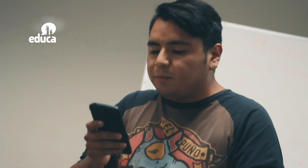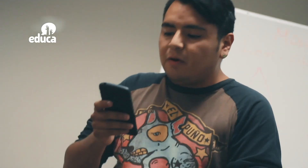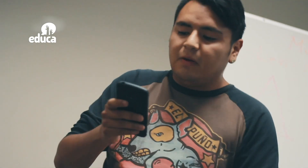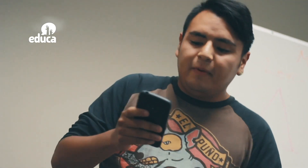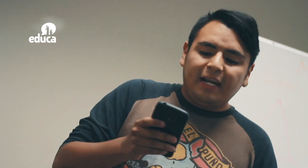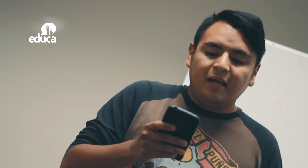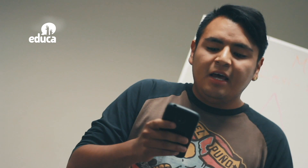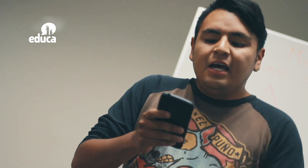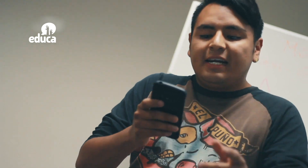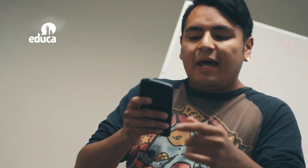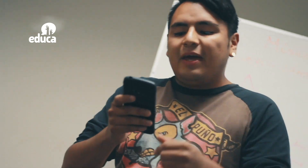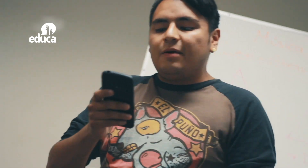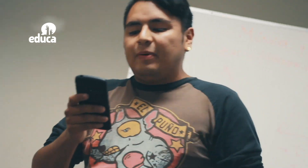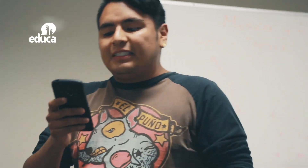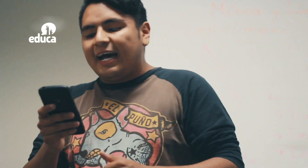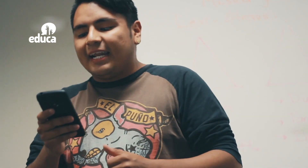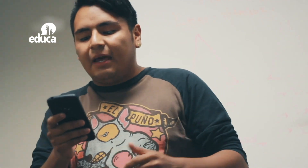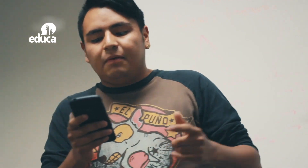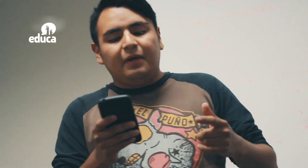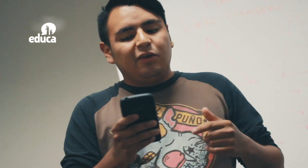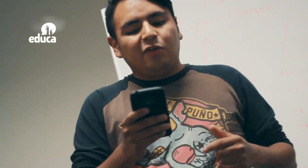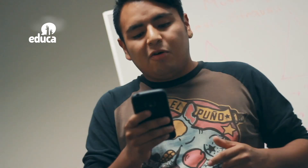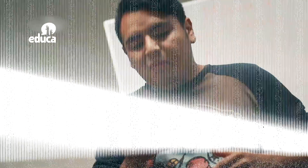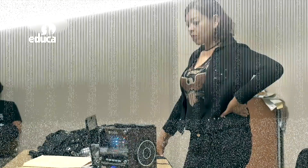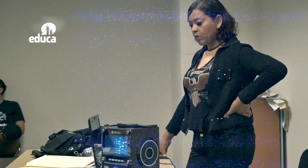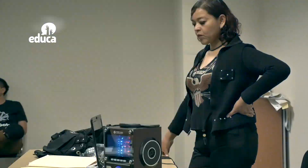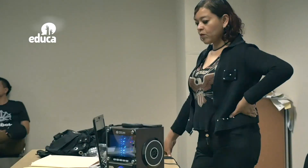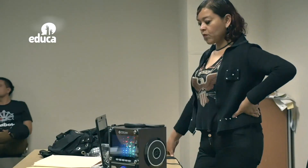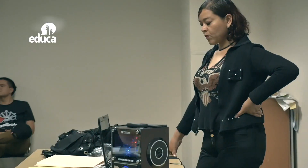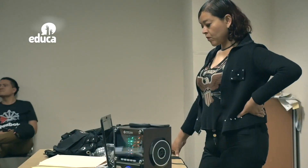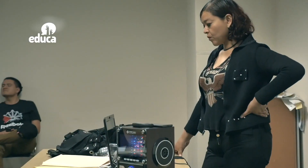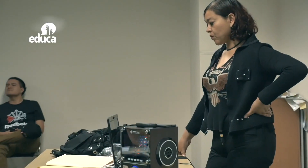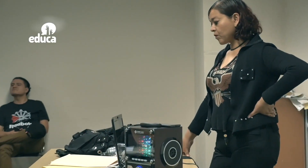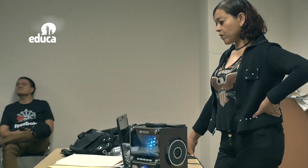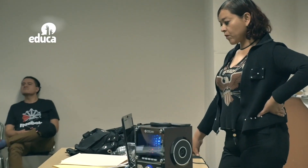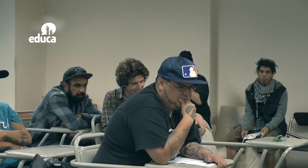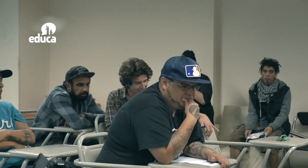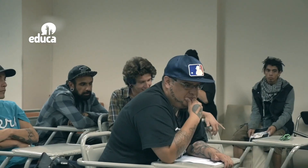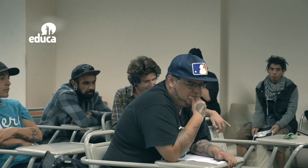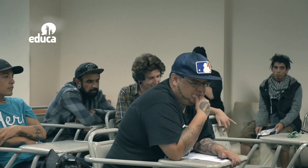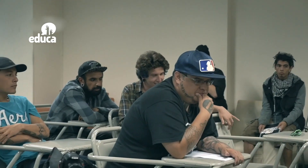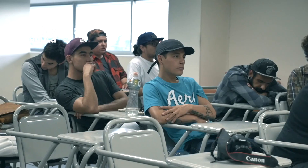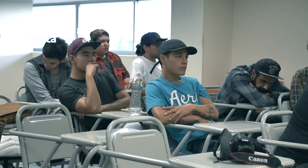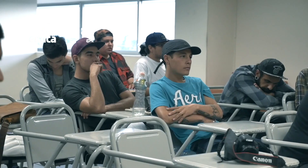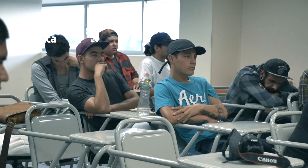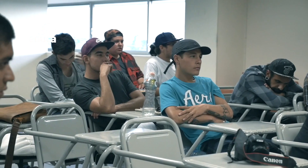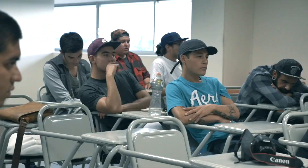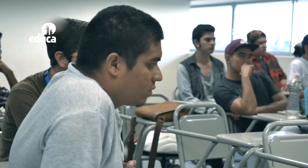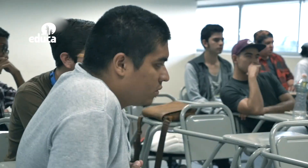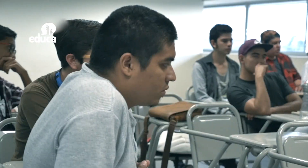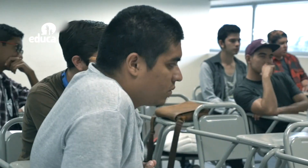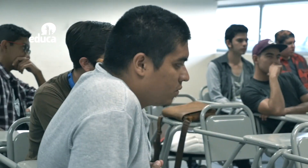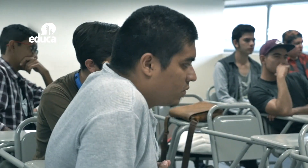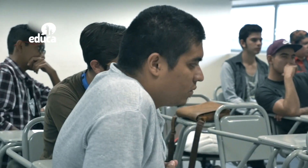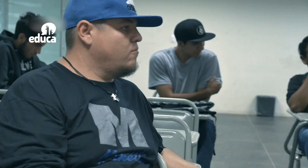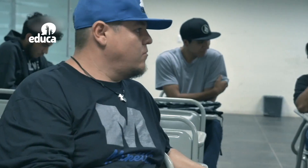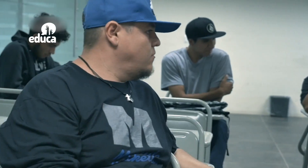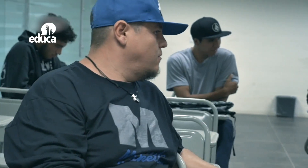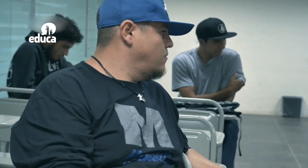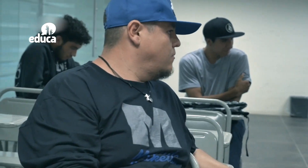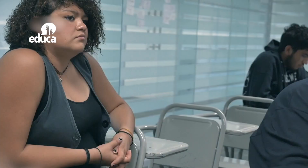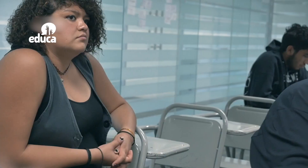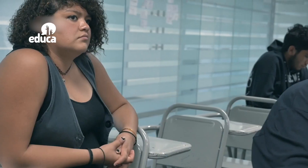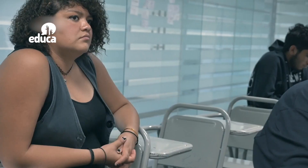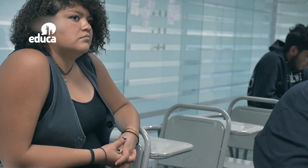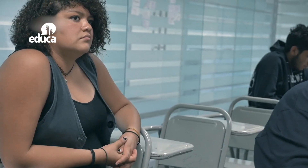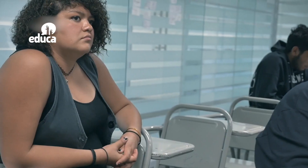inclusive que años por vivir. Rabia de pensar que he vivido dormido. Se me ocurrió entonces hacer un taller de rap, ¿no? Dije, bueno, soy